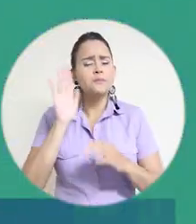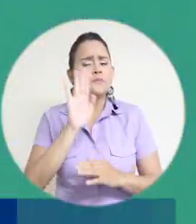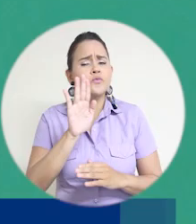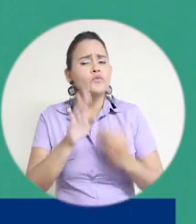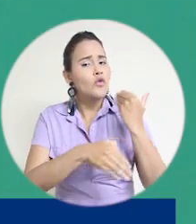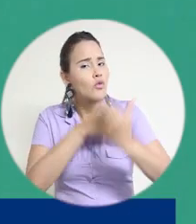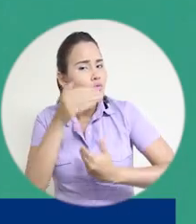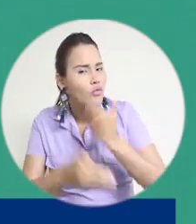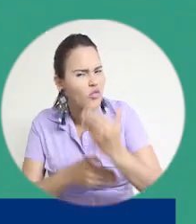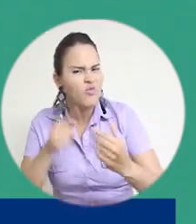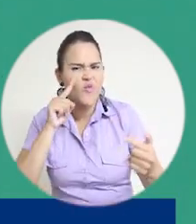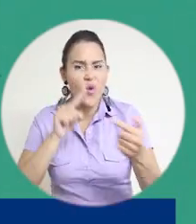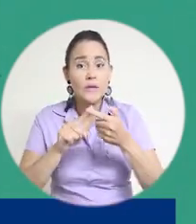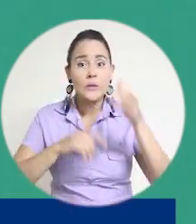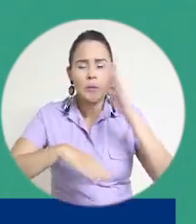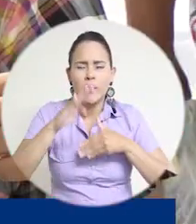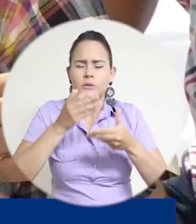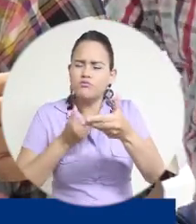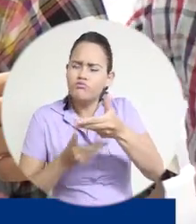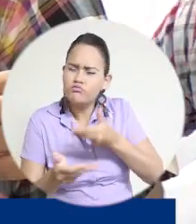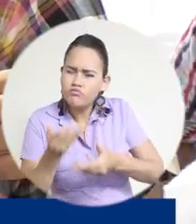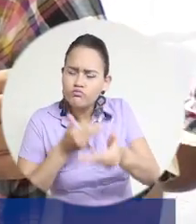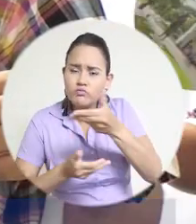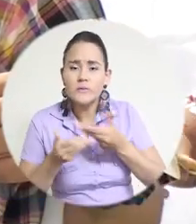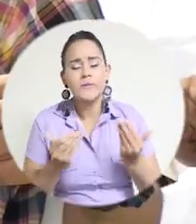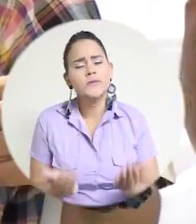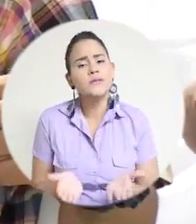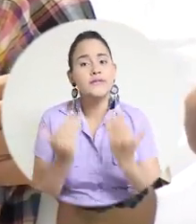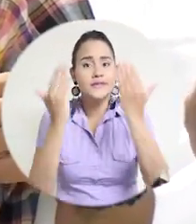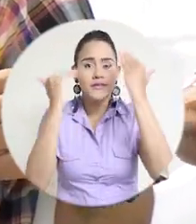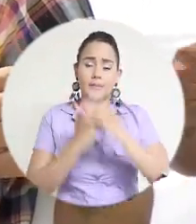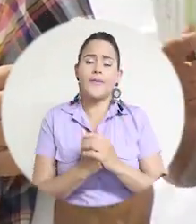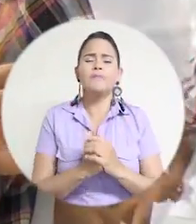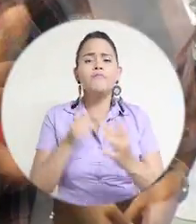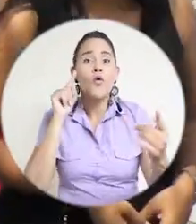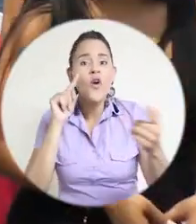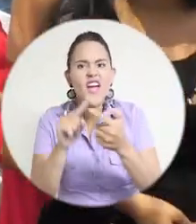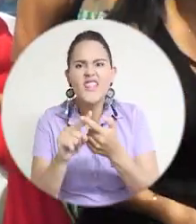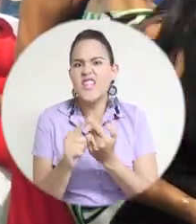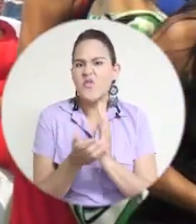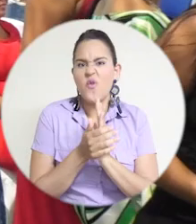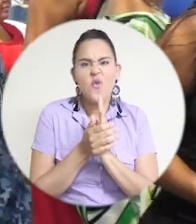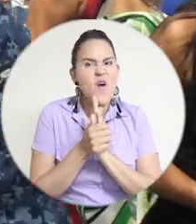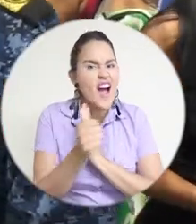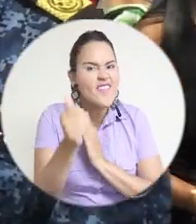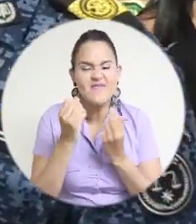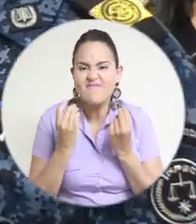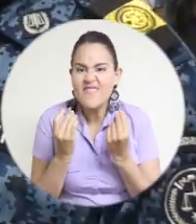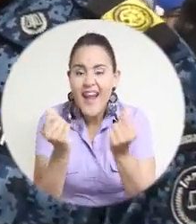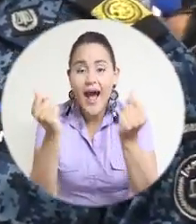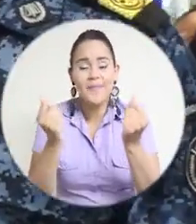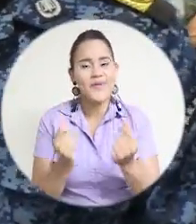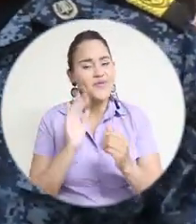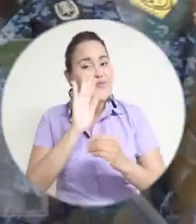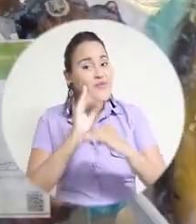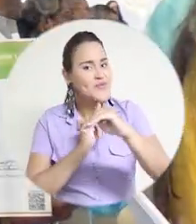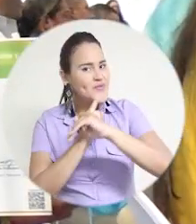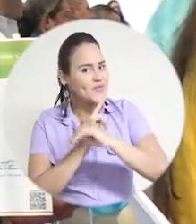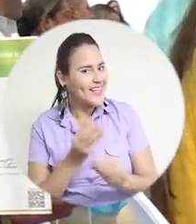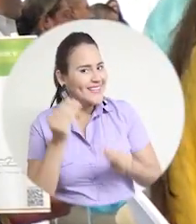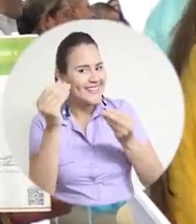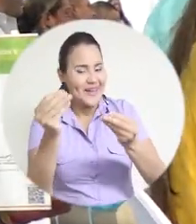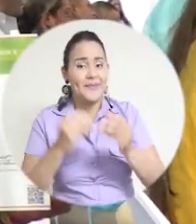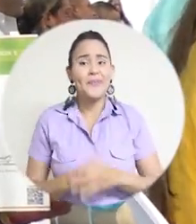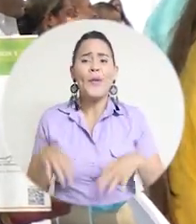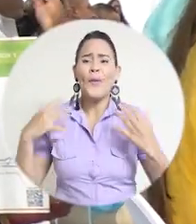El proceso resocializador cada día llegó de una manera ágil, de una manera institucional. A